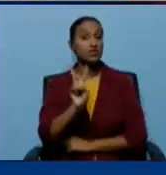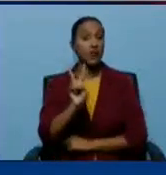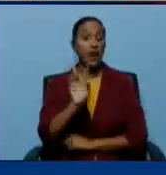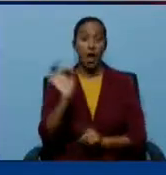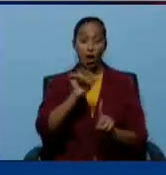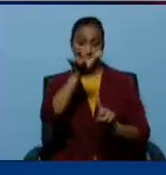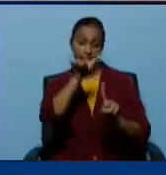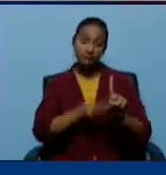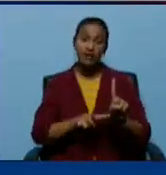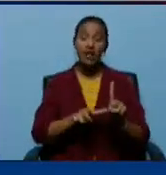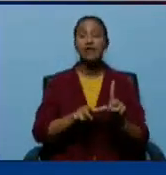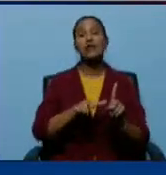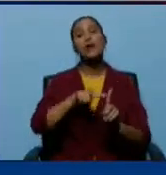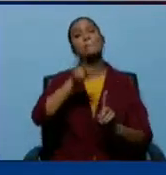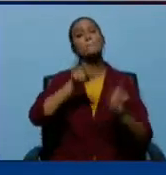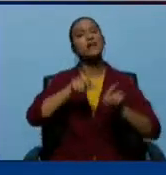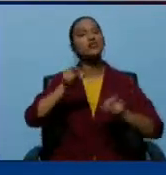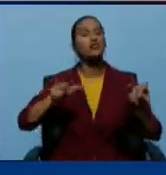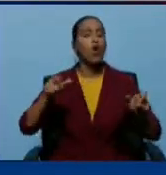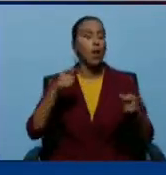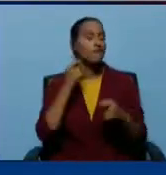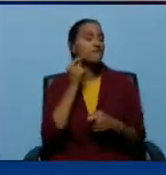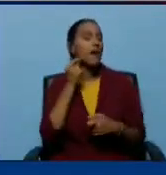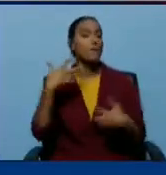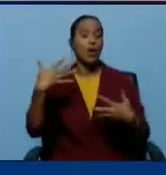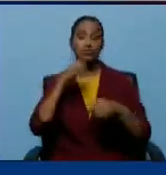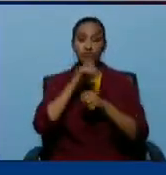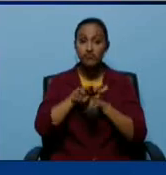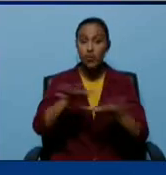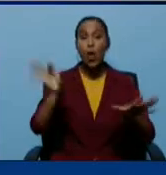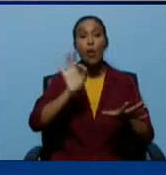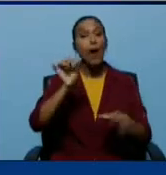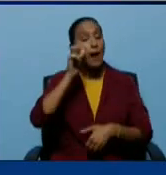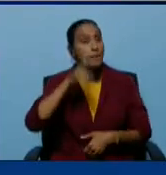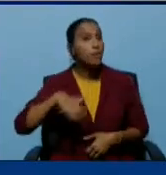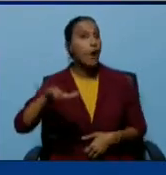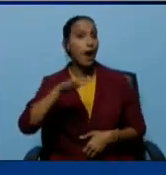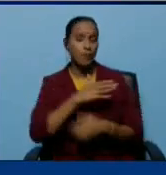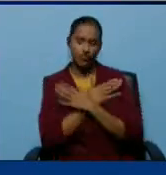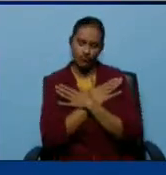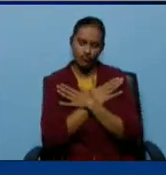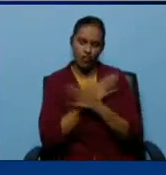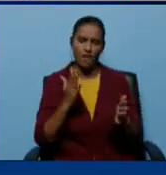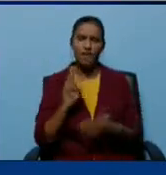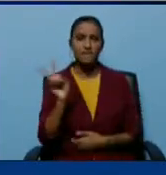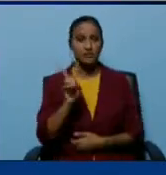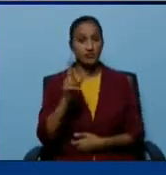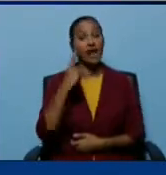la fascista o el pueblo noble y soberano de Venezuela? Ahí está, pues, la realidad. Quien tenga